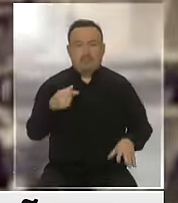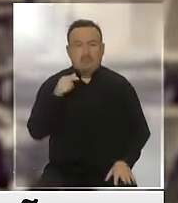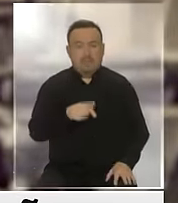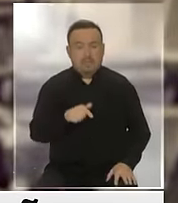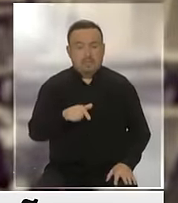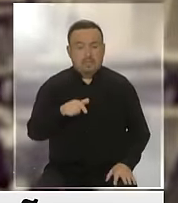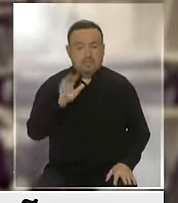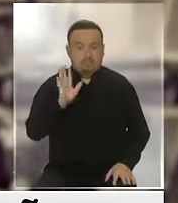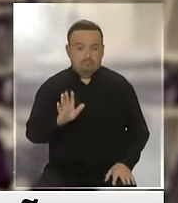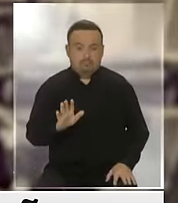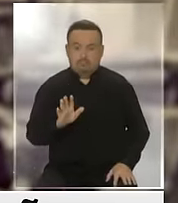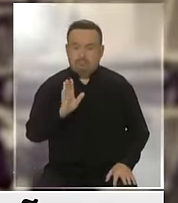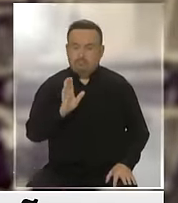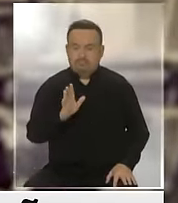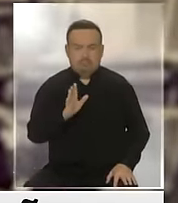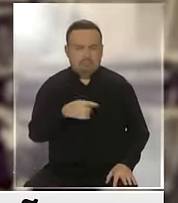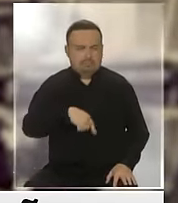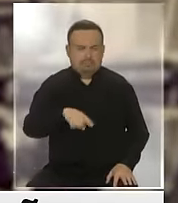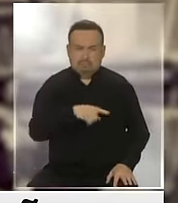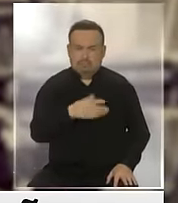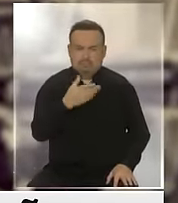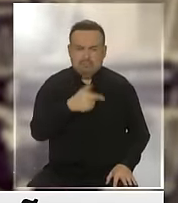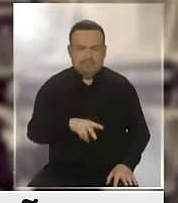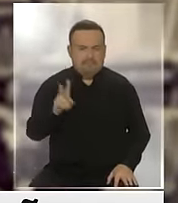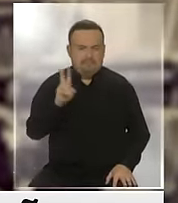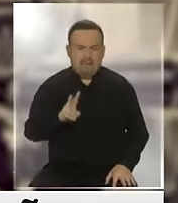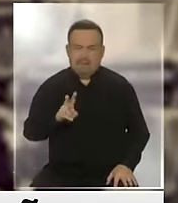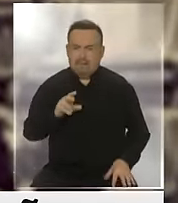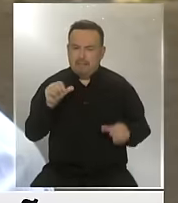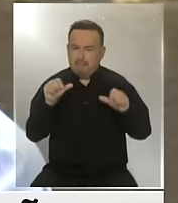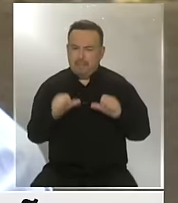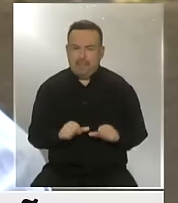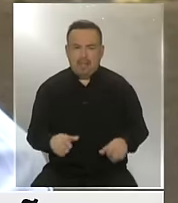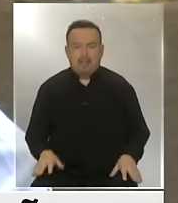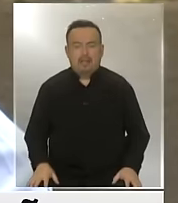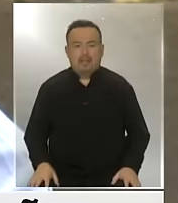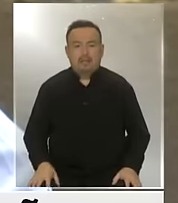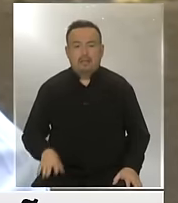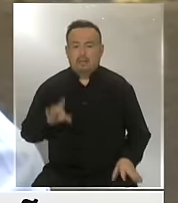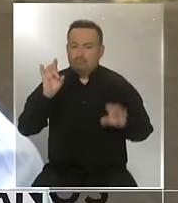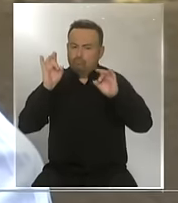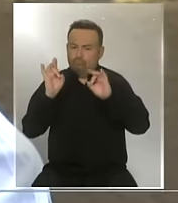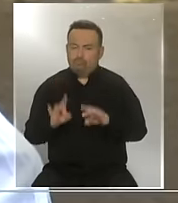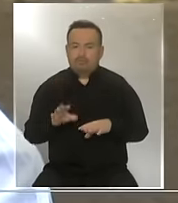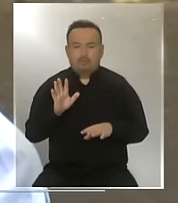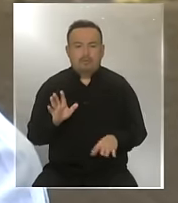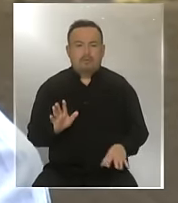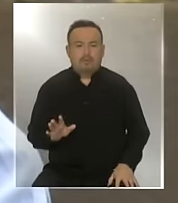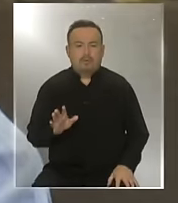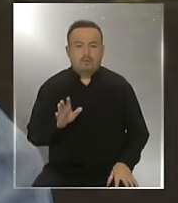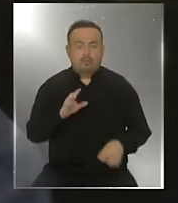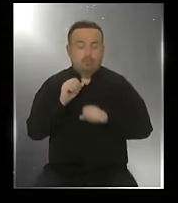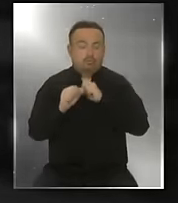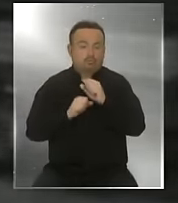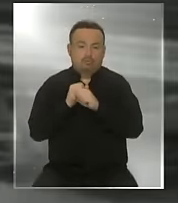la naturaleza no tuvo piedad con Valdivia. Yo creo que marcó a una generación, ¿no es cierto?, durante